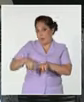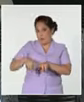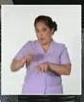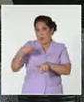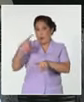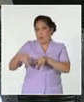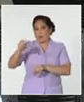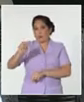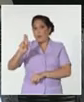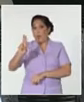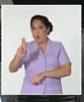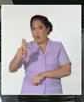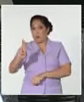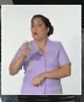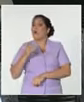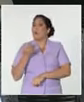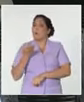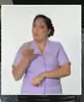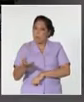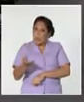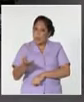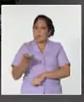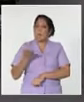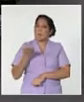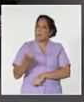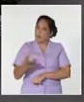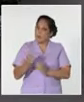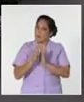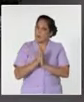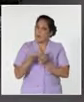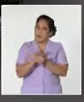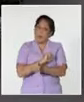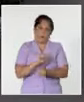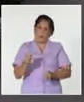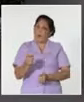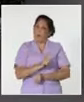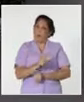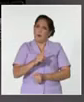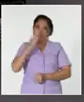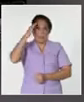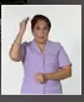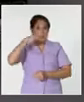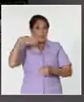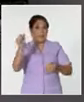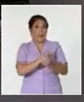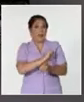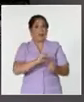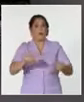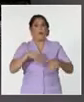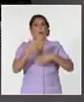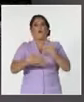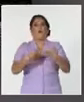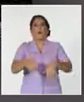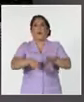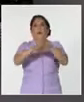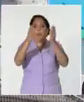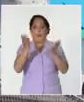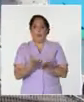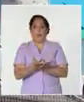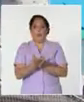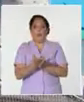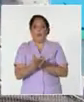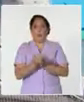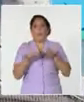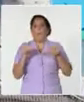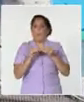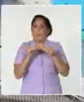Naciones Unidas, esto se ha descaracterizado. Reconocer el terrorismo como un problema global que incide en la estabilidad de las